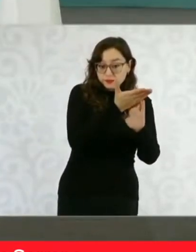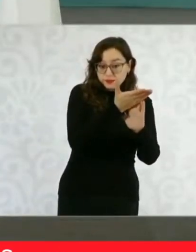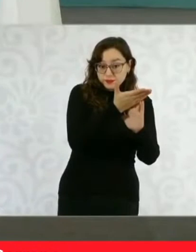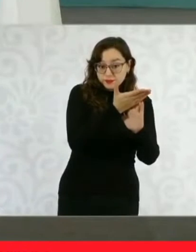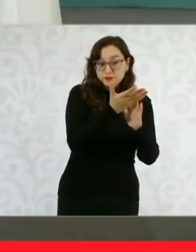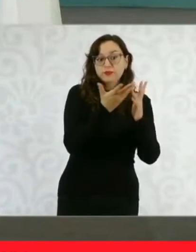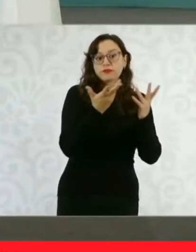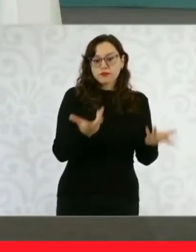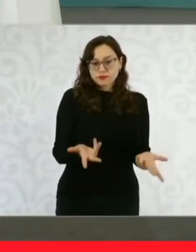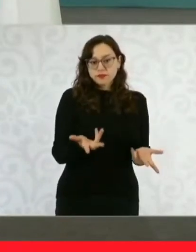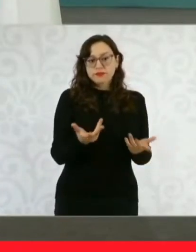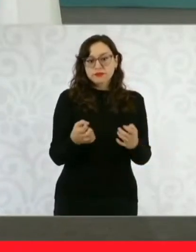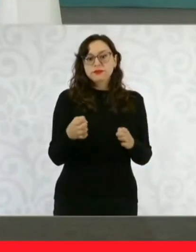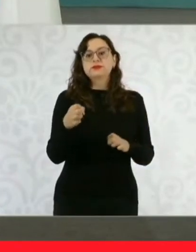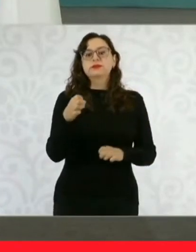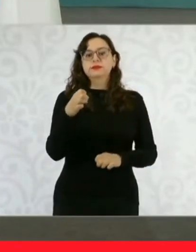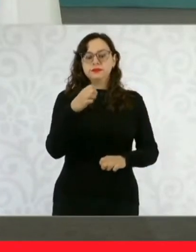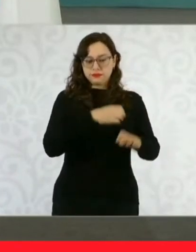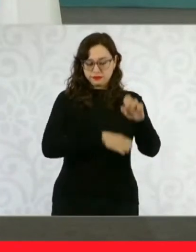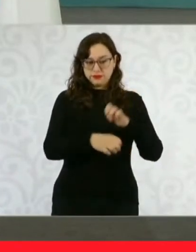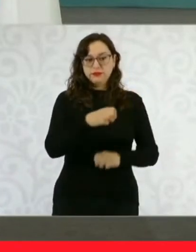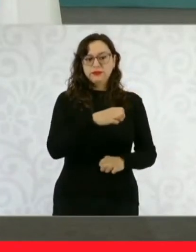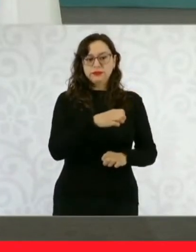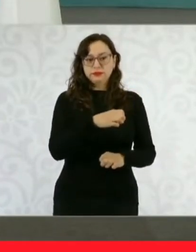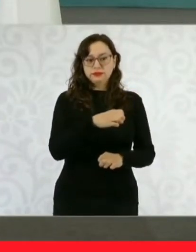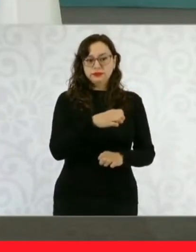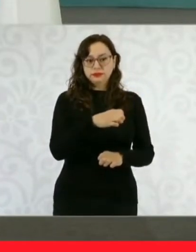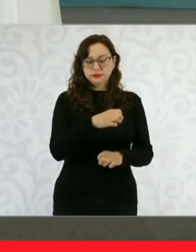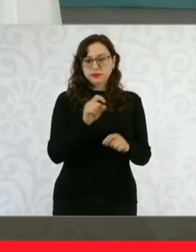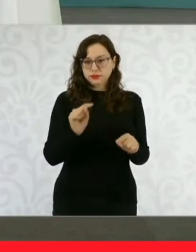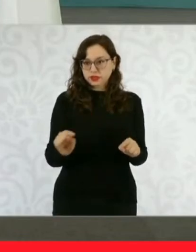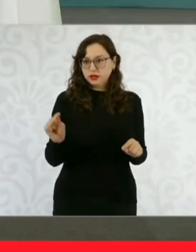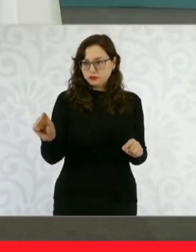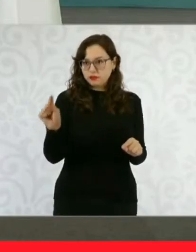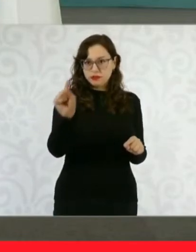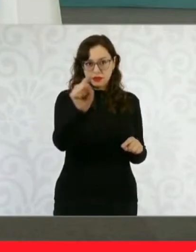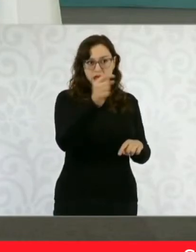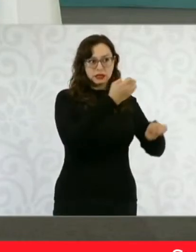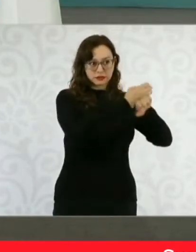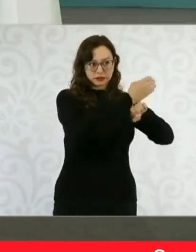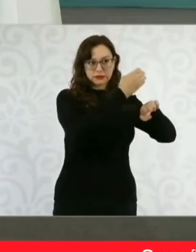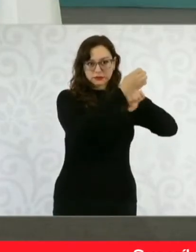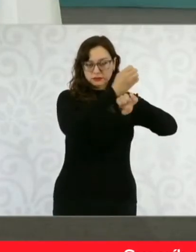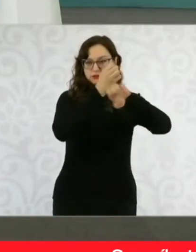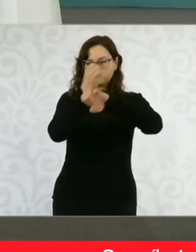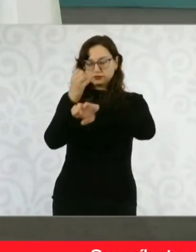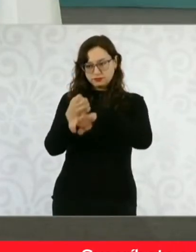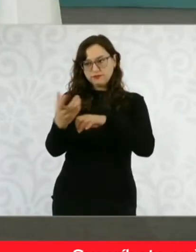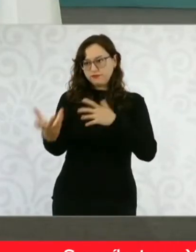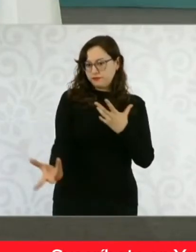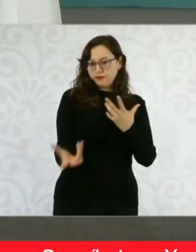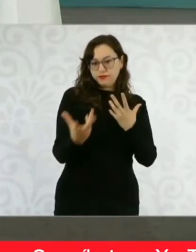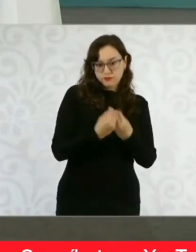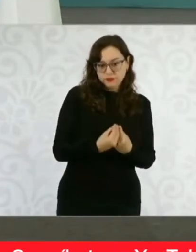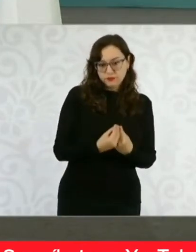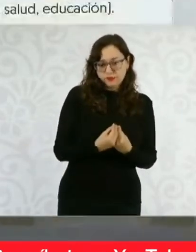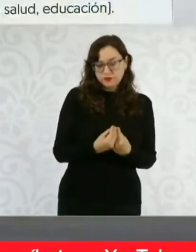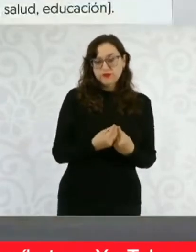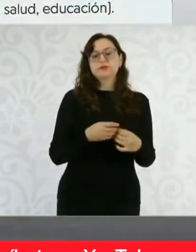de empresas locales con gente de las entidades, de los gobiernos, de los